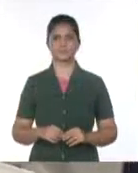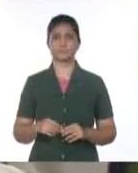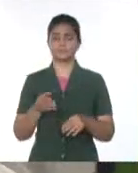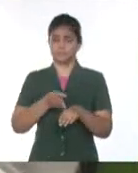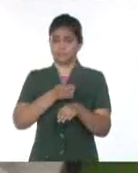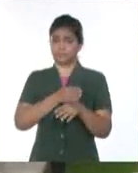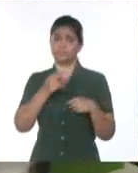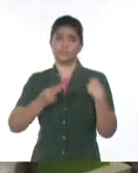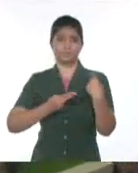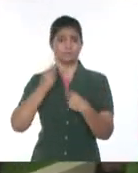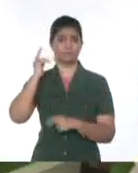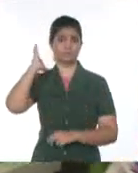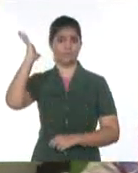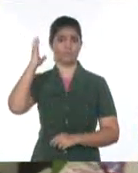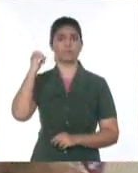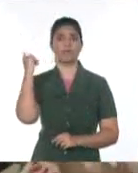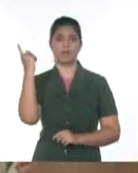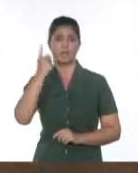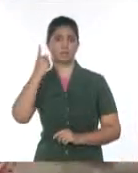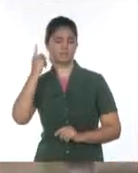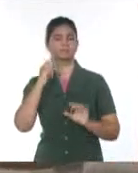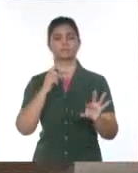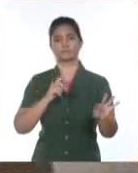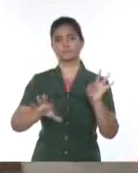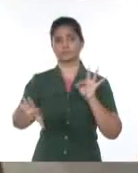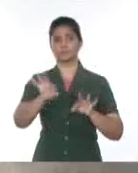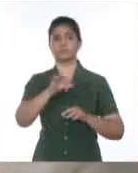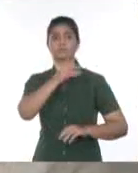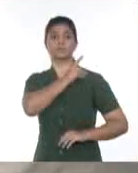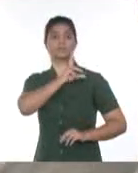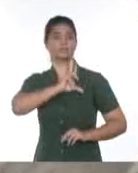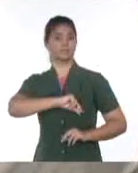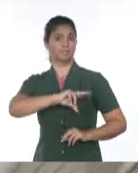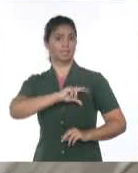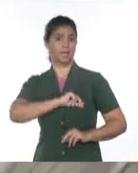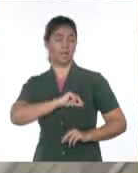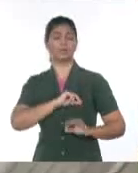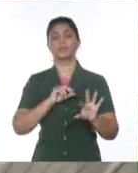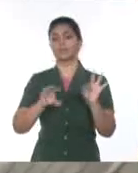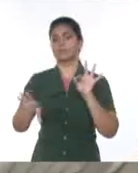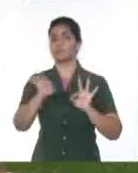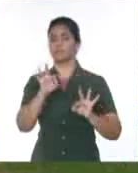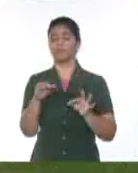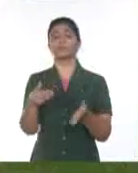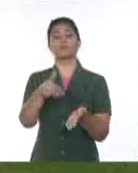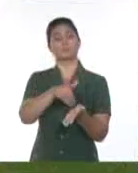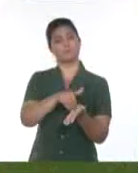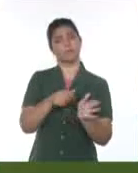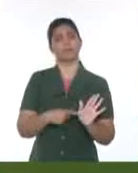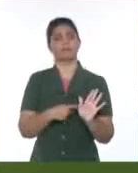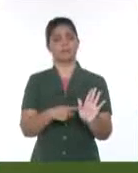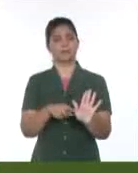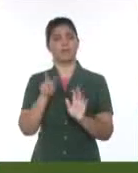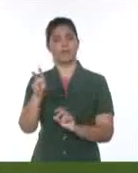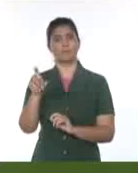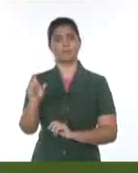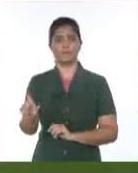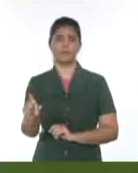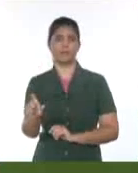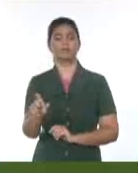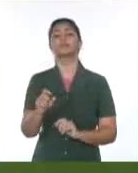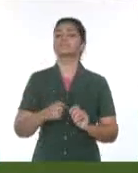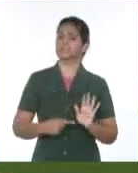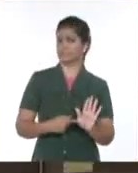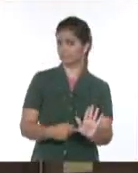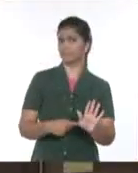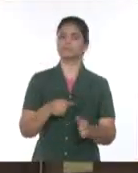conferencia nacional, fueron elegidos los delegados e invitados que representarán la masa villaclareña de trabajadores de la